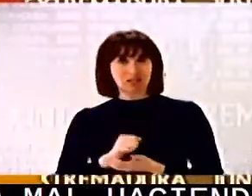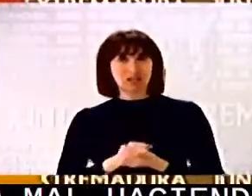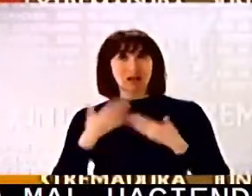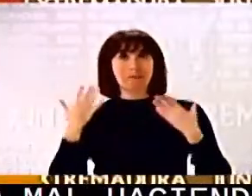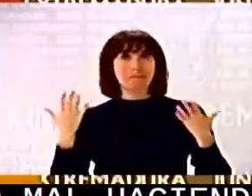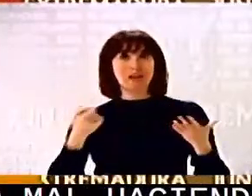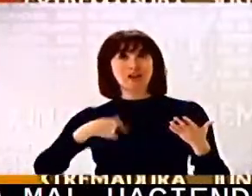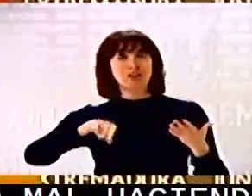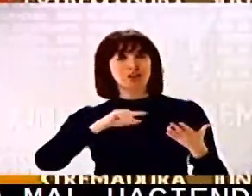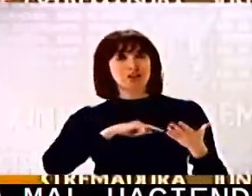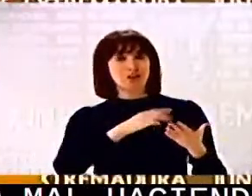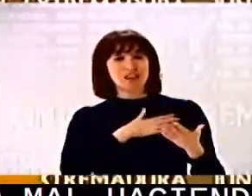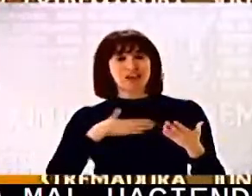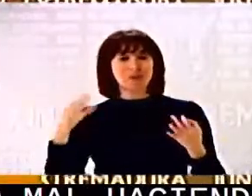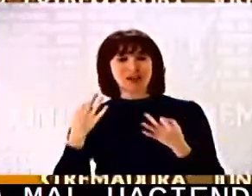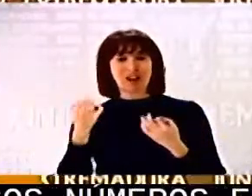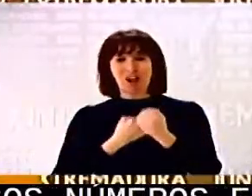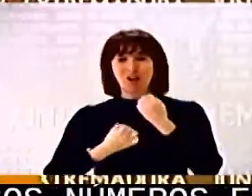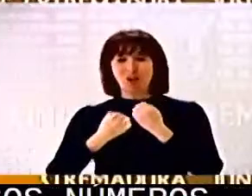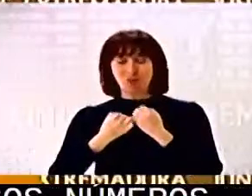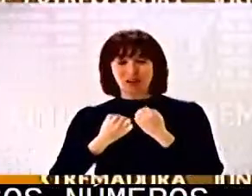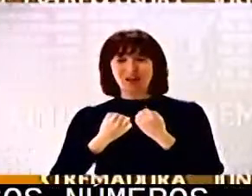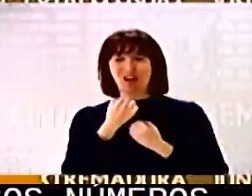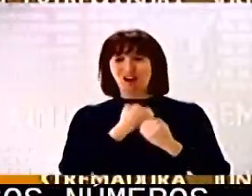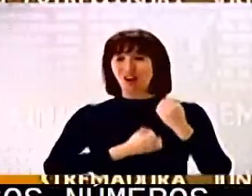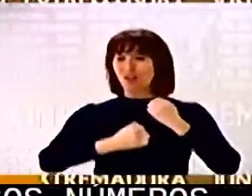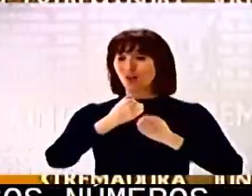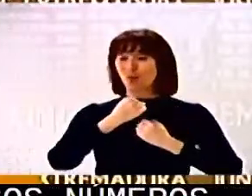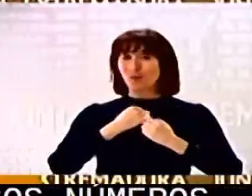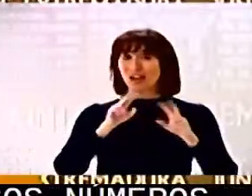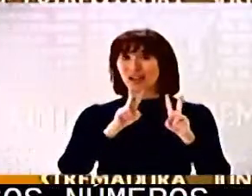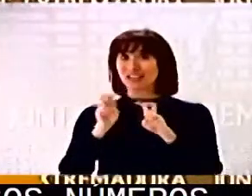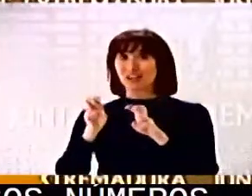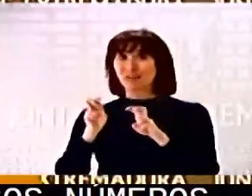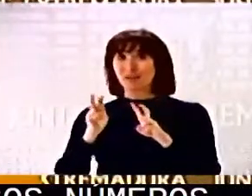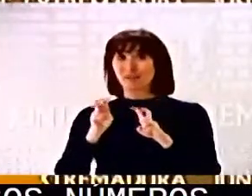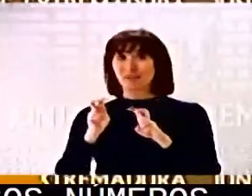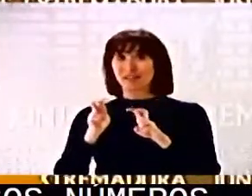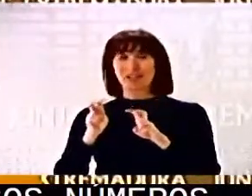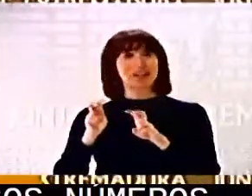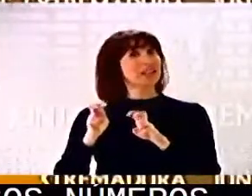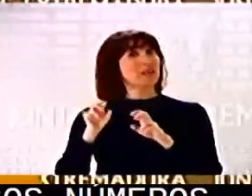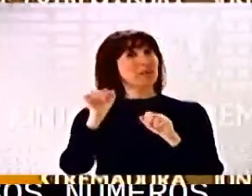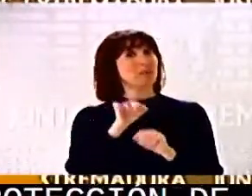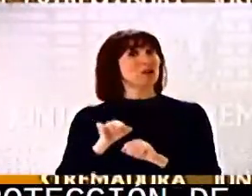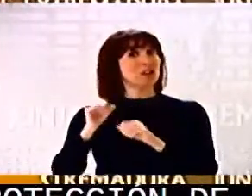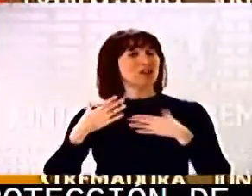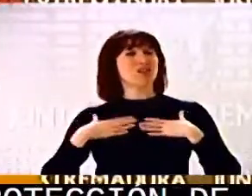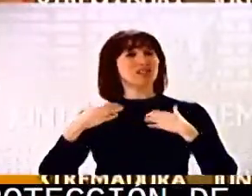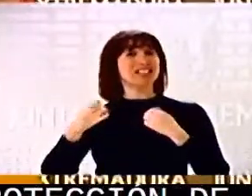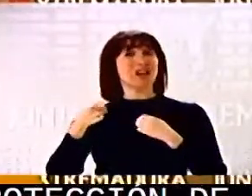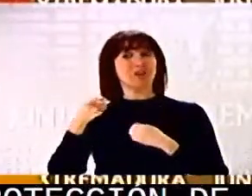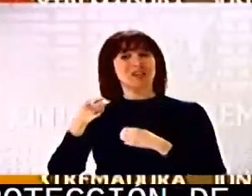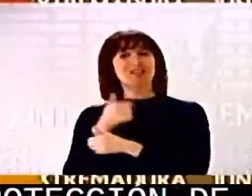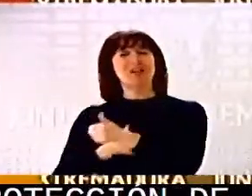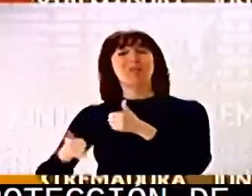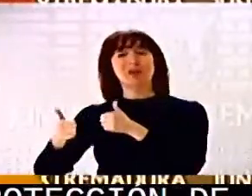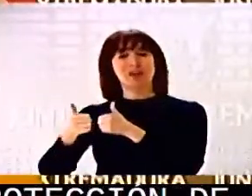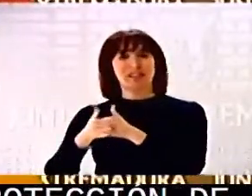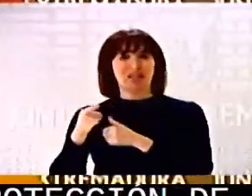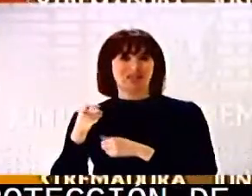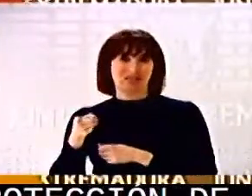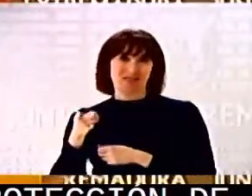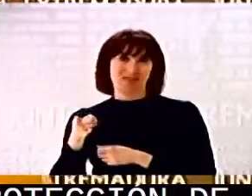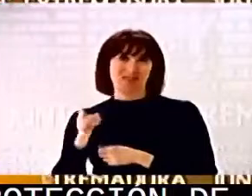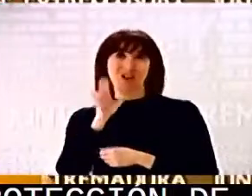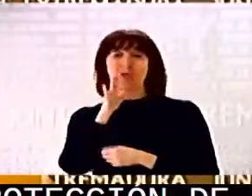no queremos que esos números empeoren todavía más en cuanto a la protección de la salud de los ciudadanos se refiere.